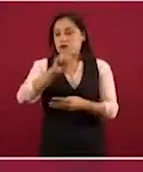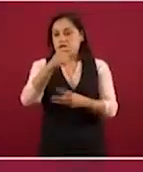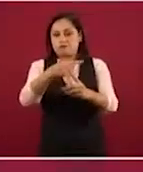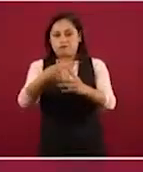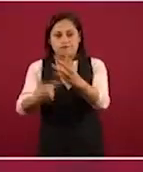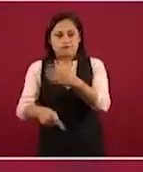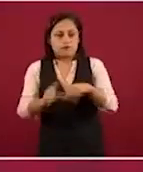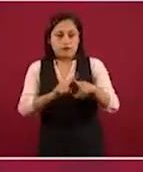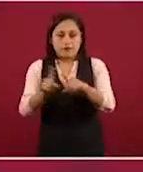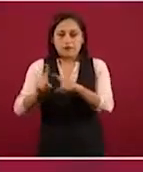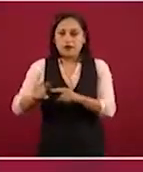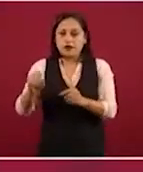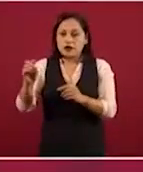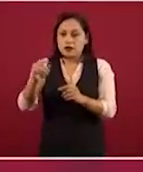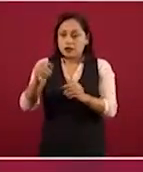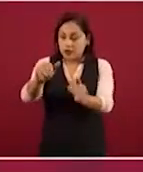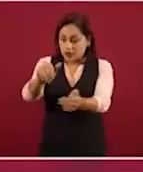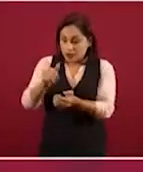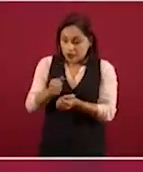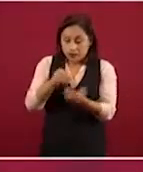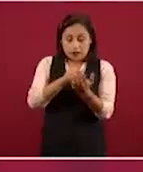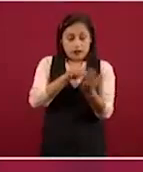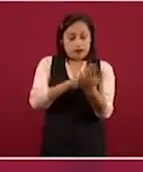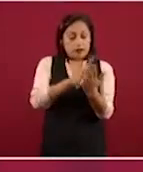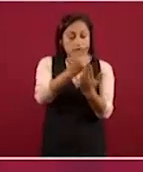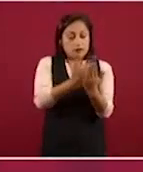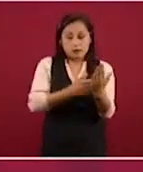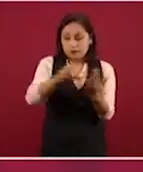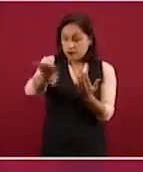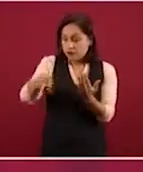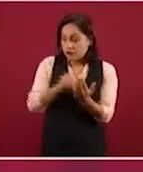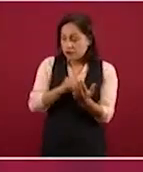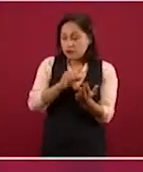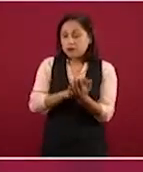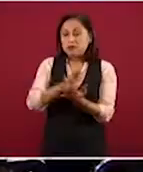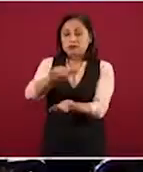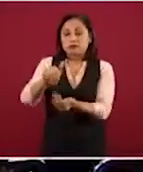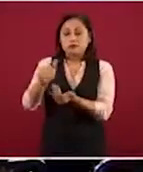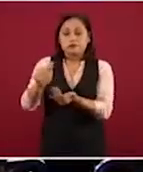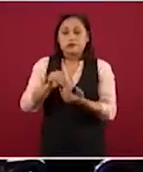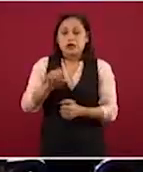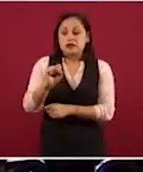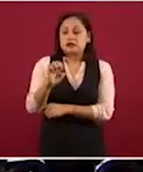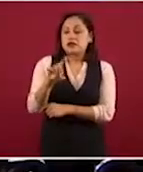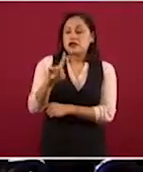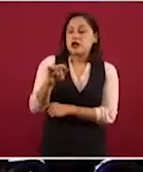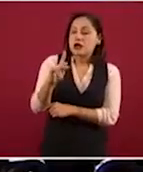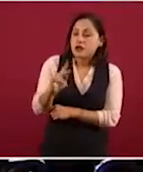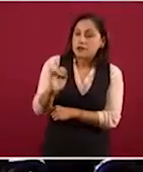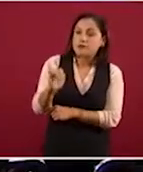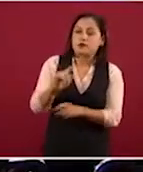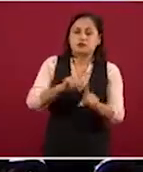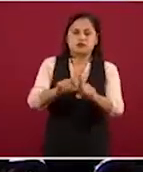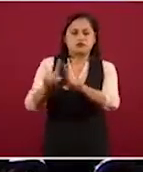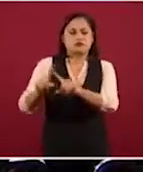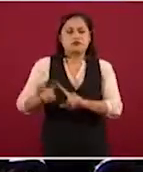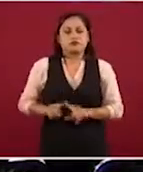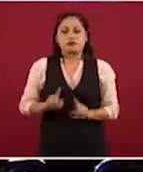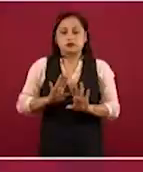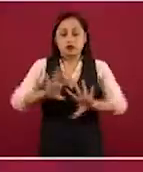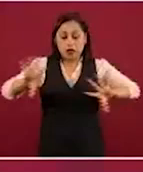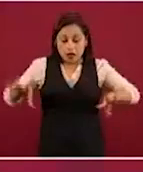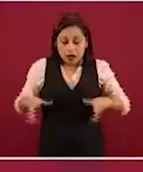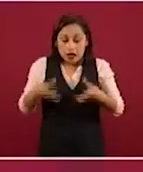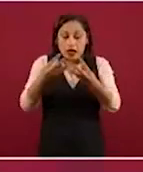registro. El SENAPI no… de esa manera, en esa cantidad reunida,